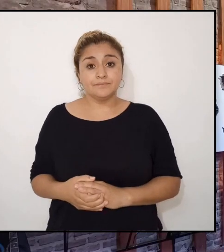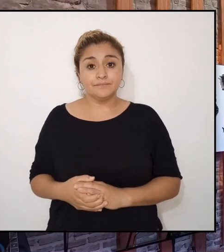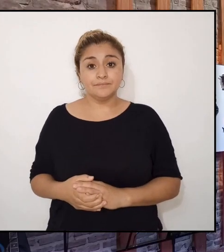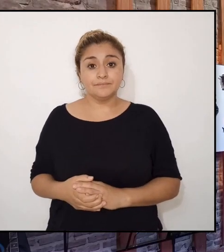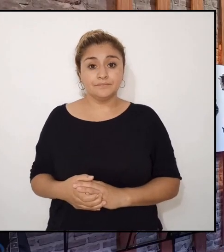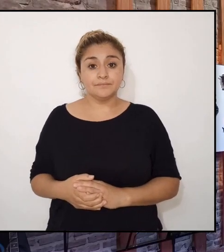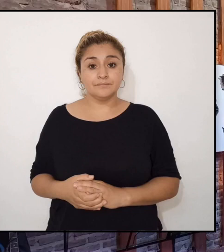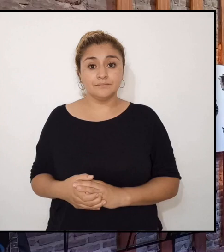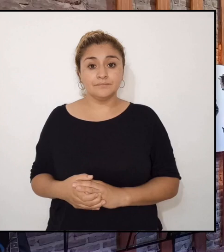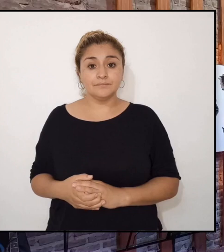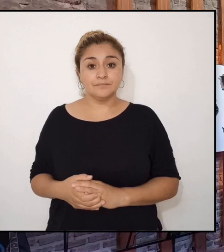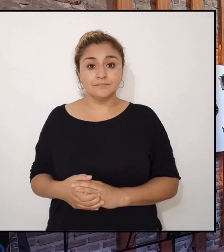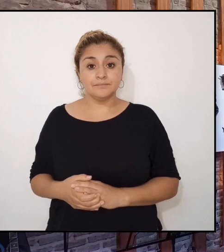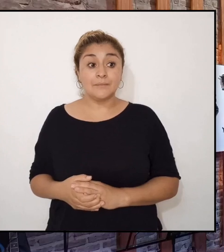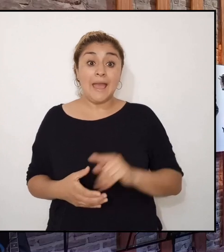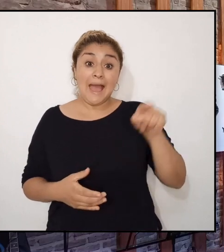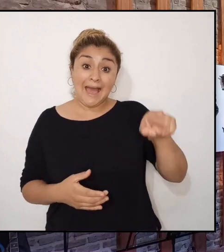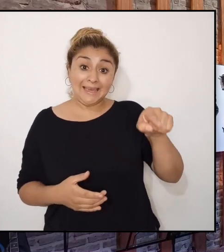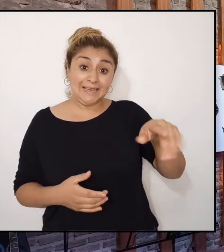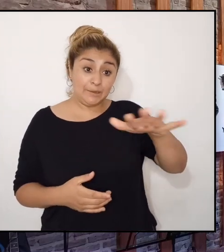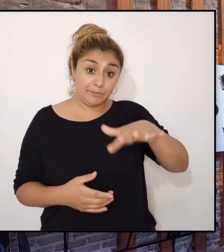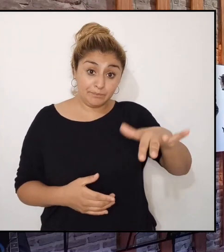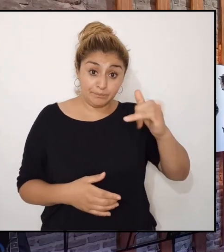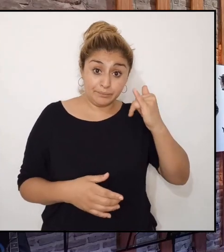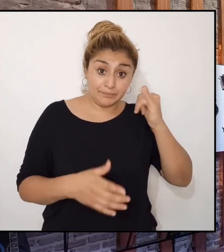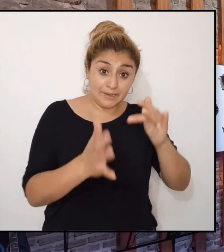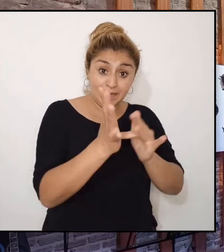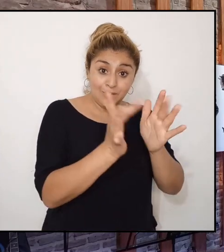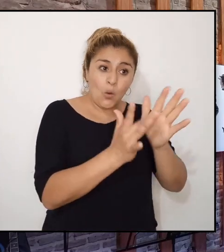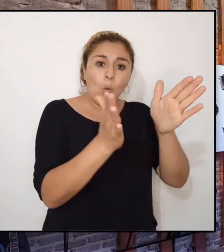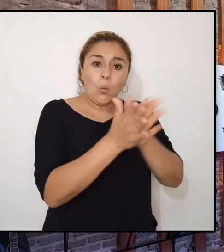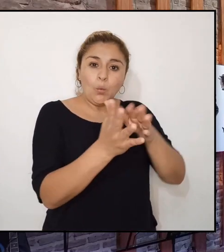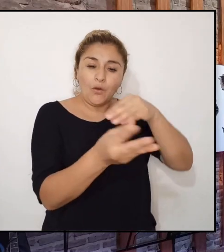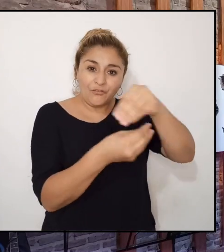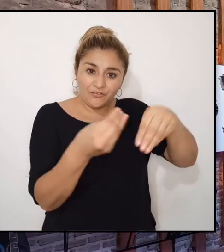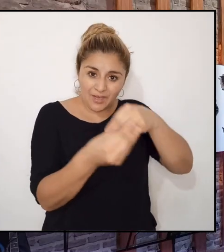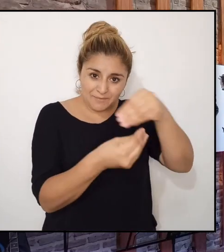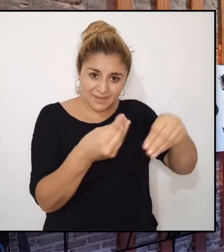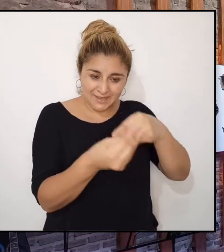y pensando que estaba entre la compañía,